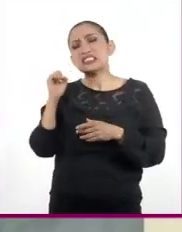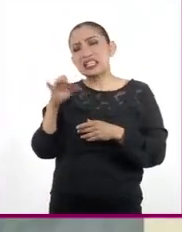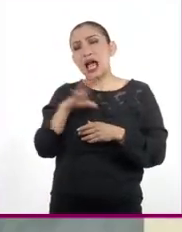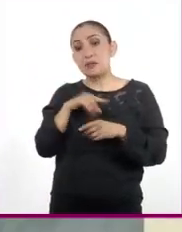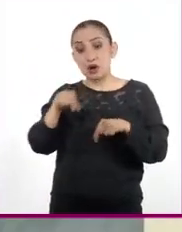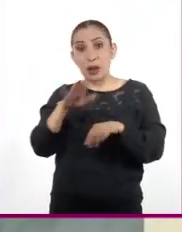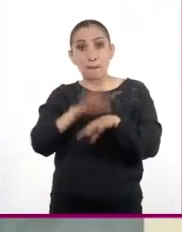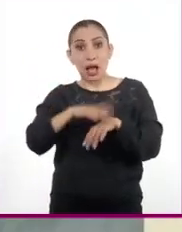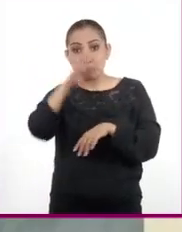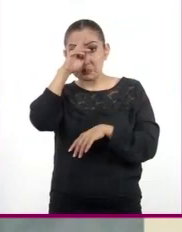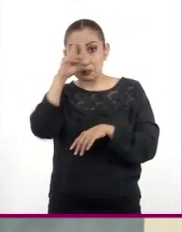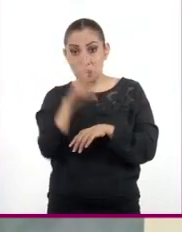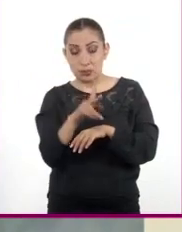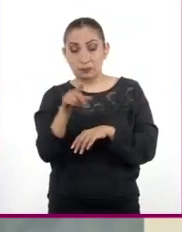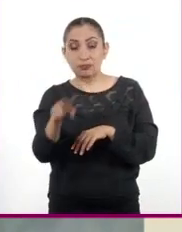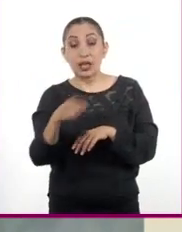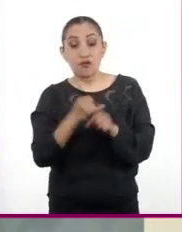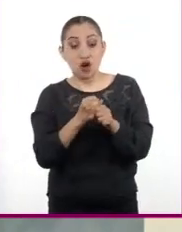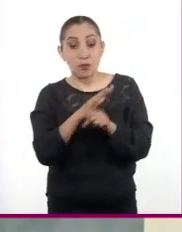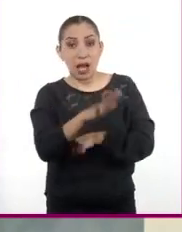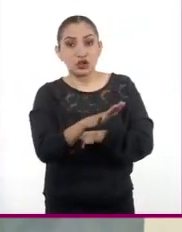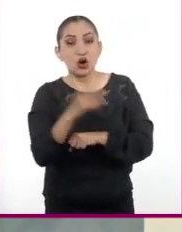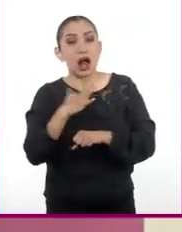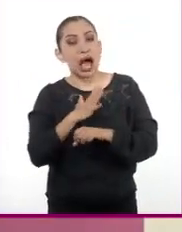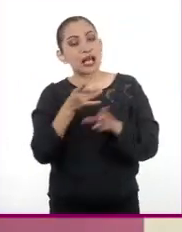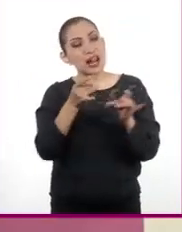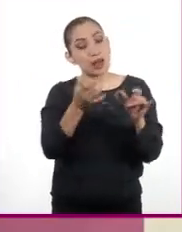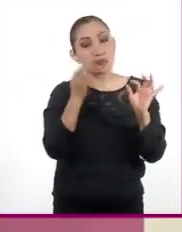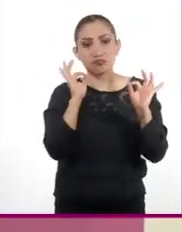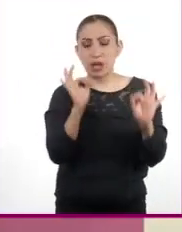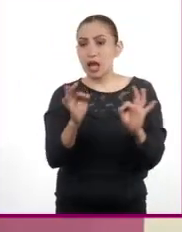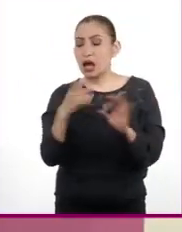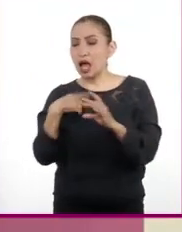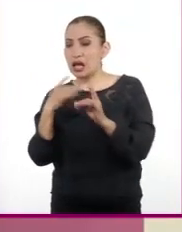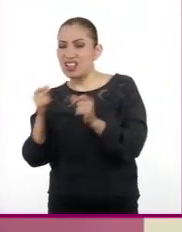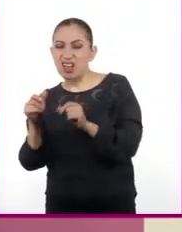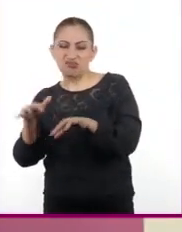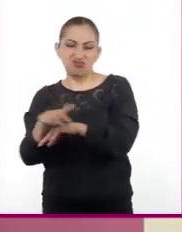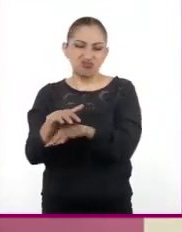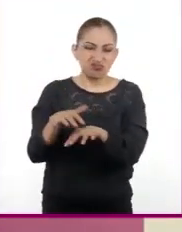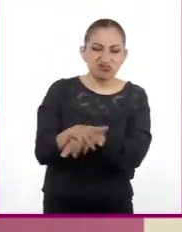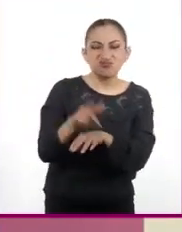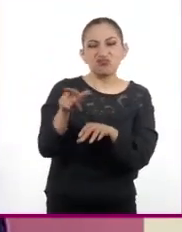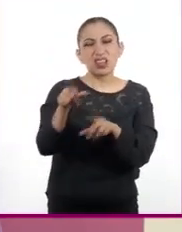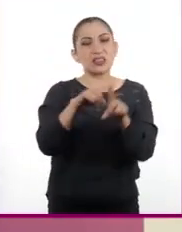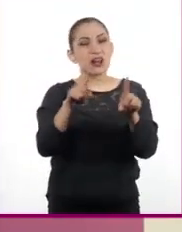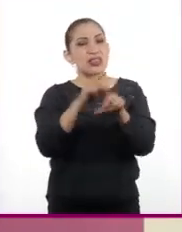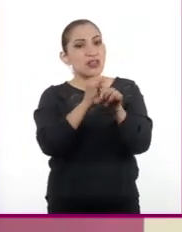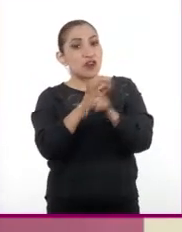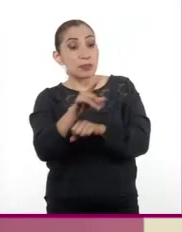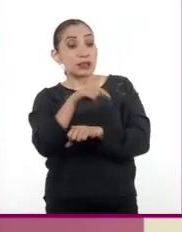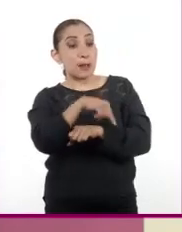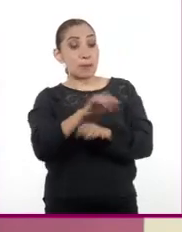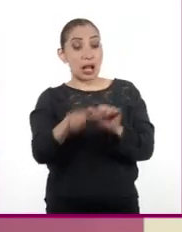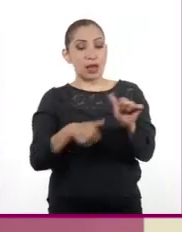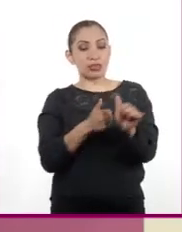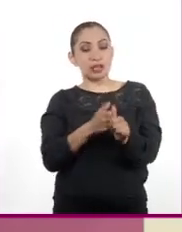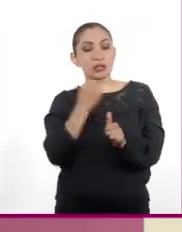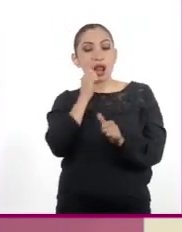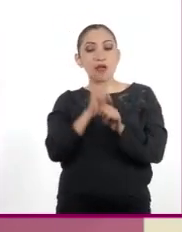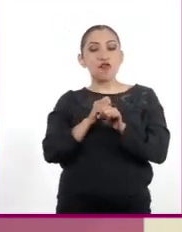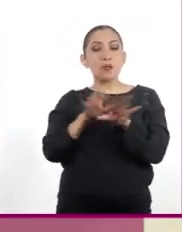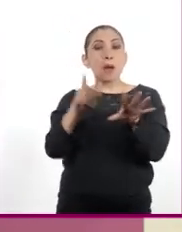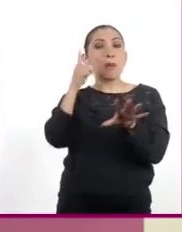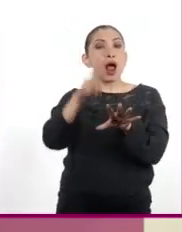donde la información es de muchas calidades, es de muchos tipos y hay muchas intenciones también detrás de esa